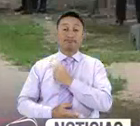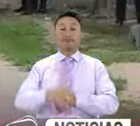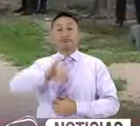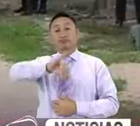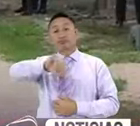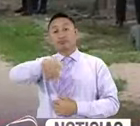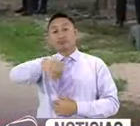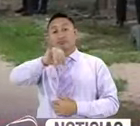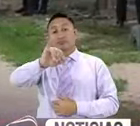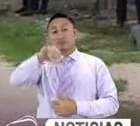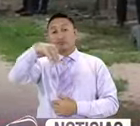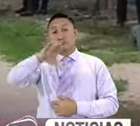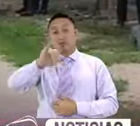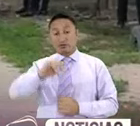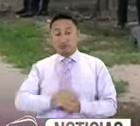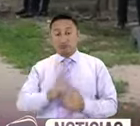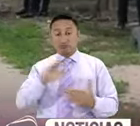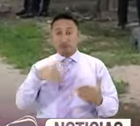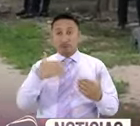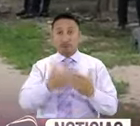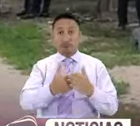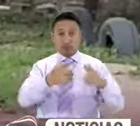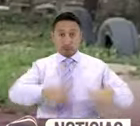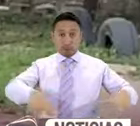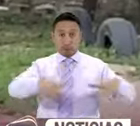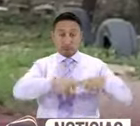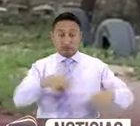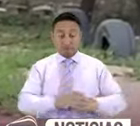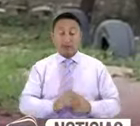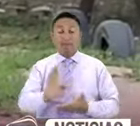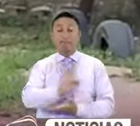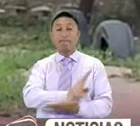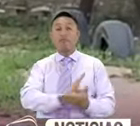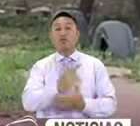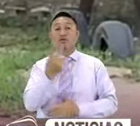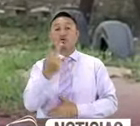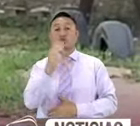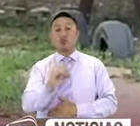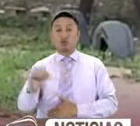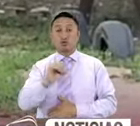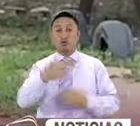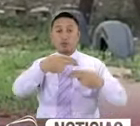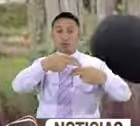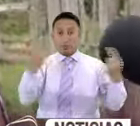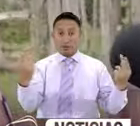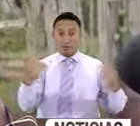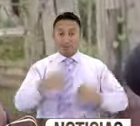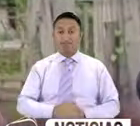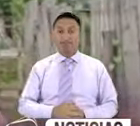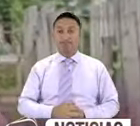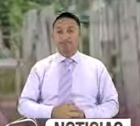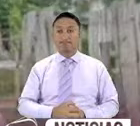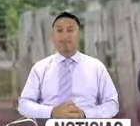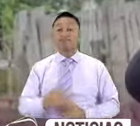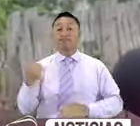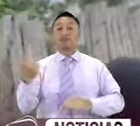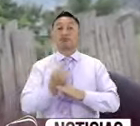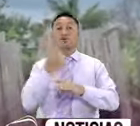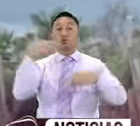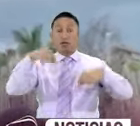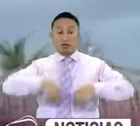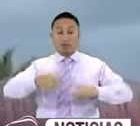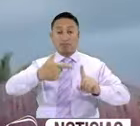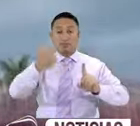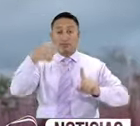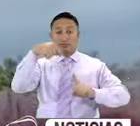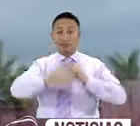había conducido hasta este sector ubicado en el barrio 12 de octubre del cantón Huaquillas. Tenemos el primer hecho violento en lo que va del